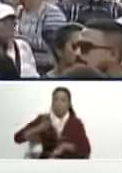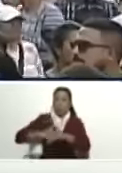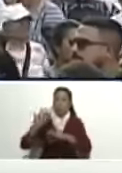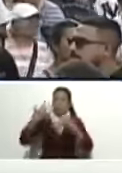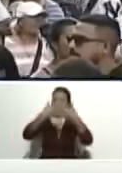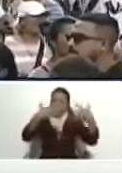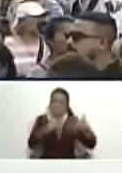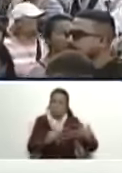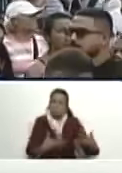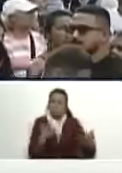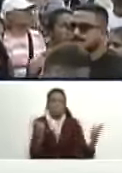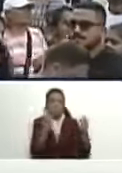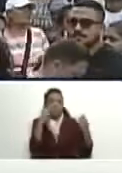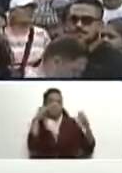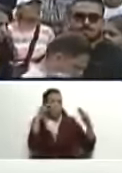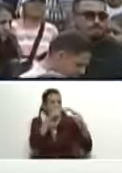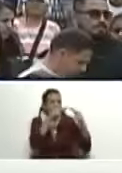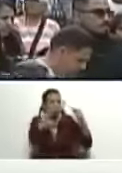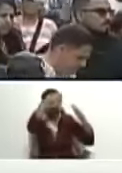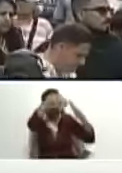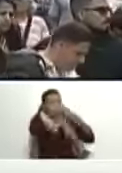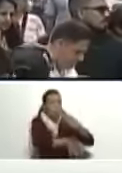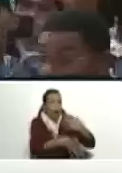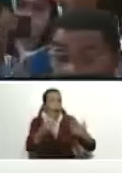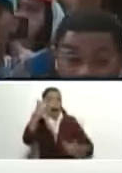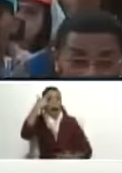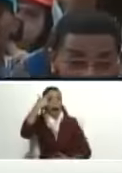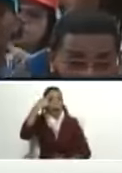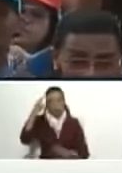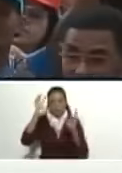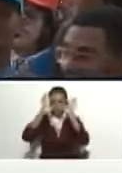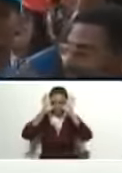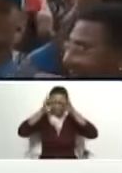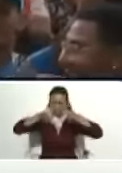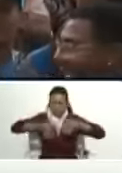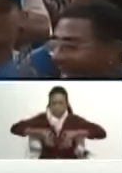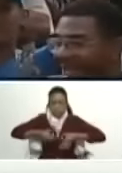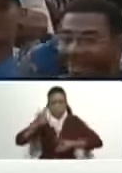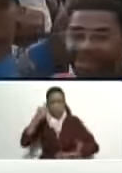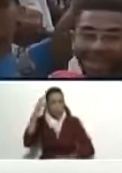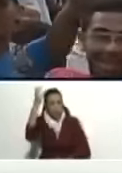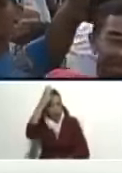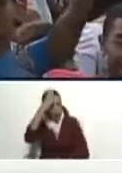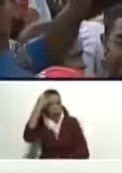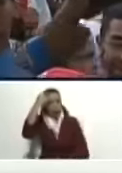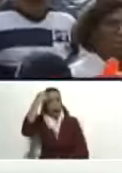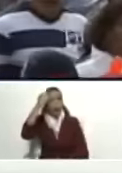Una campaña creadora de conciencia nacional,